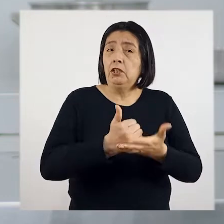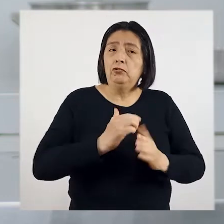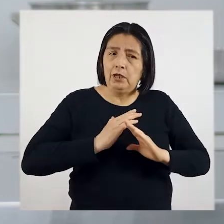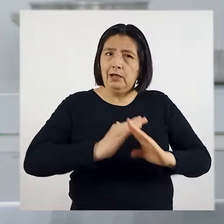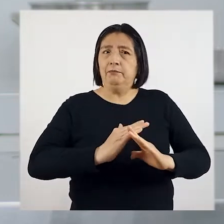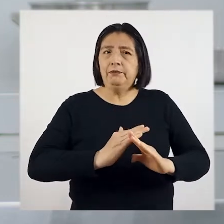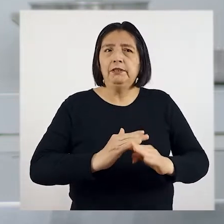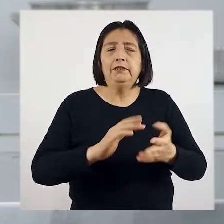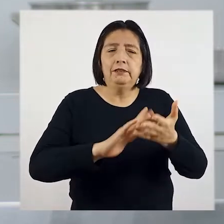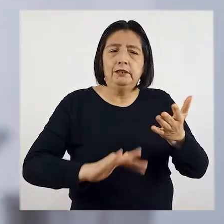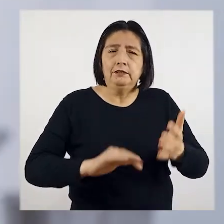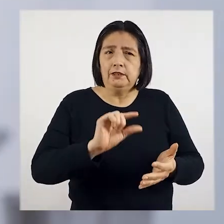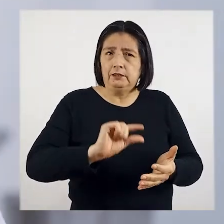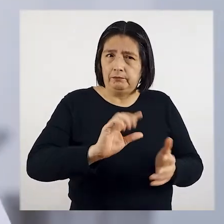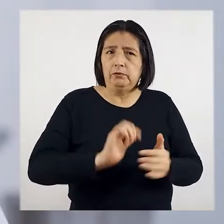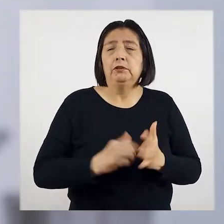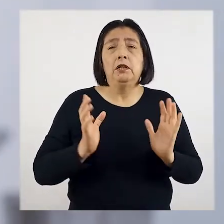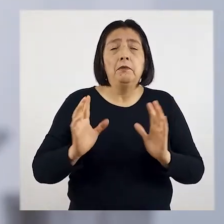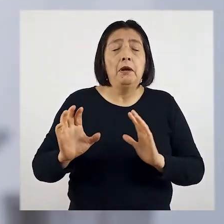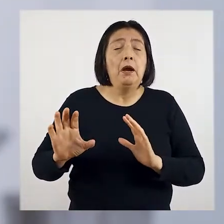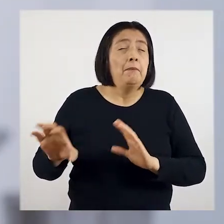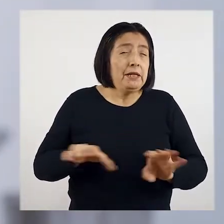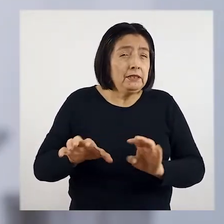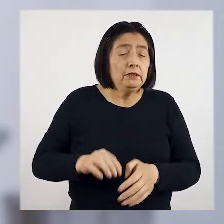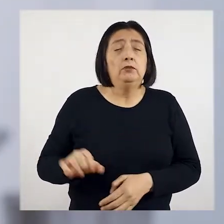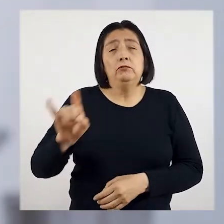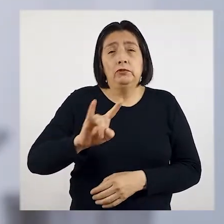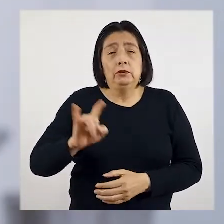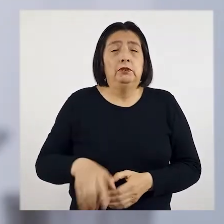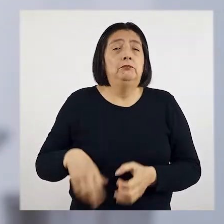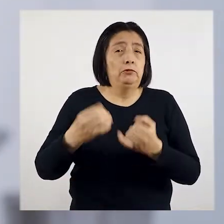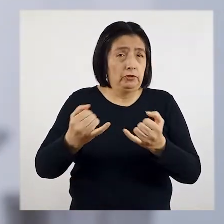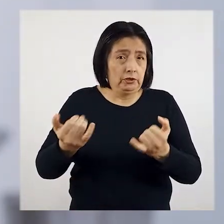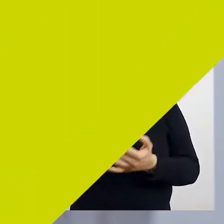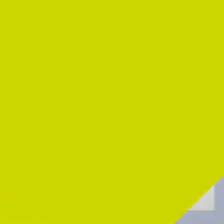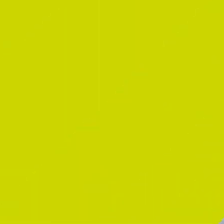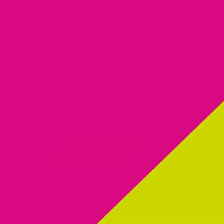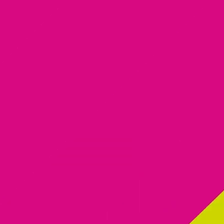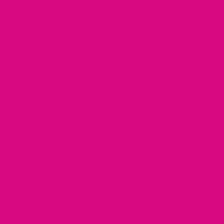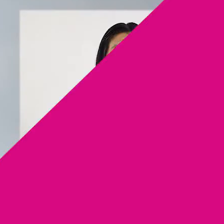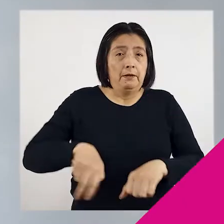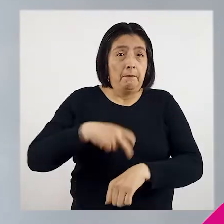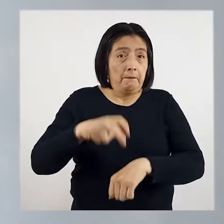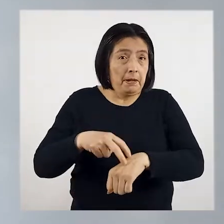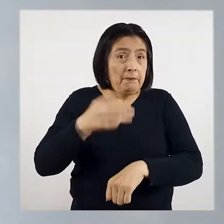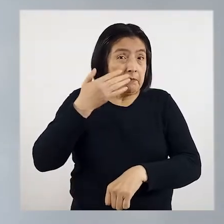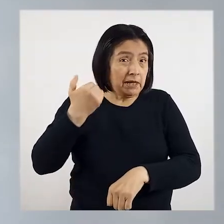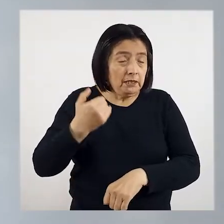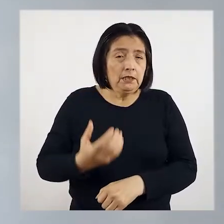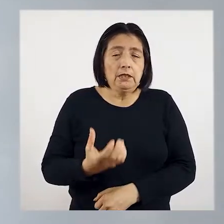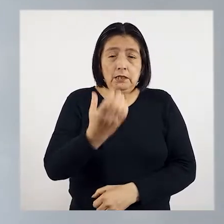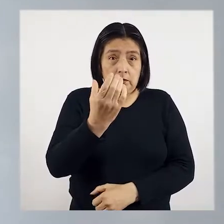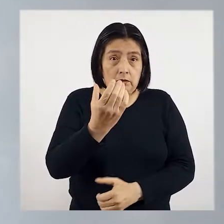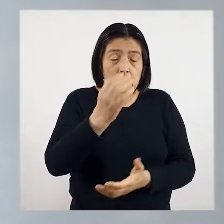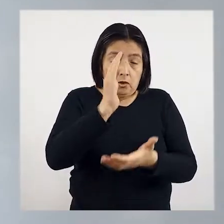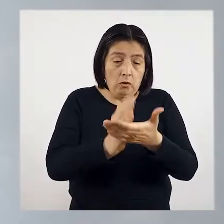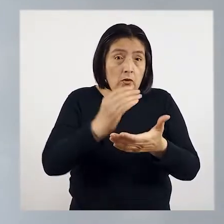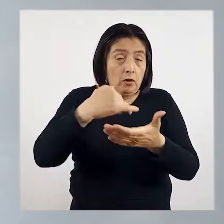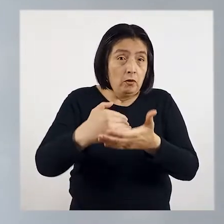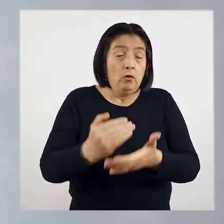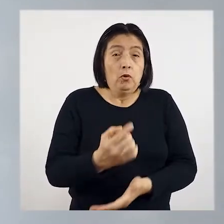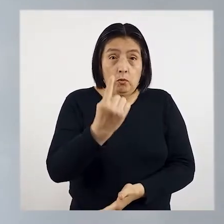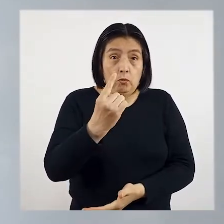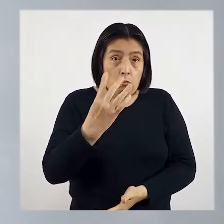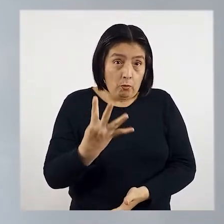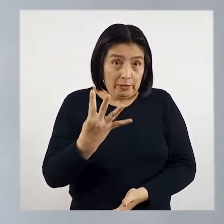a prevenir la anemia. Para su preparación usaremos los siguientes alimentos. Papa blanca, 1/4 de